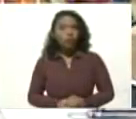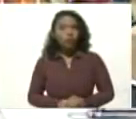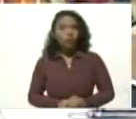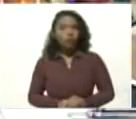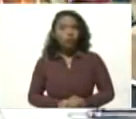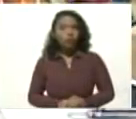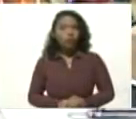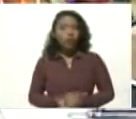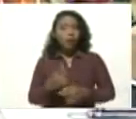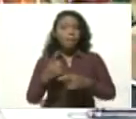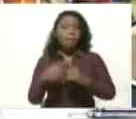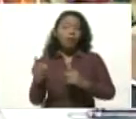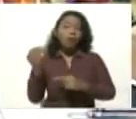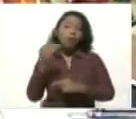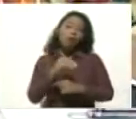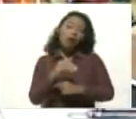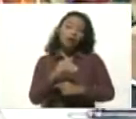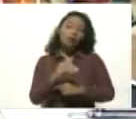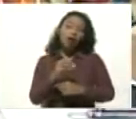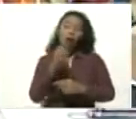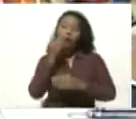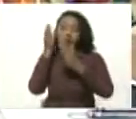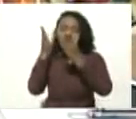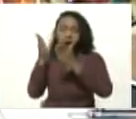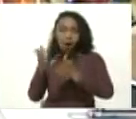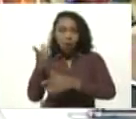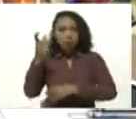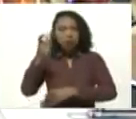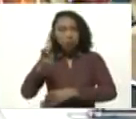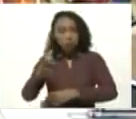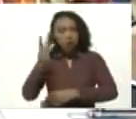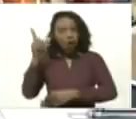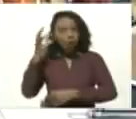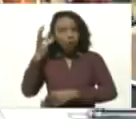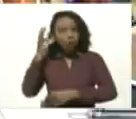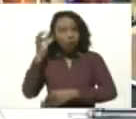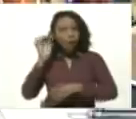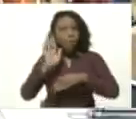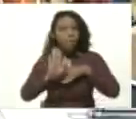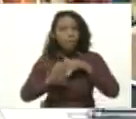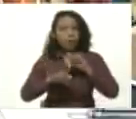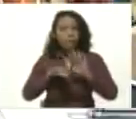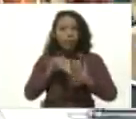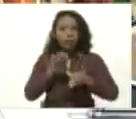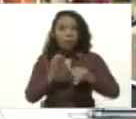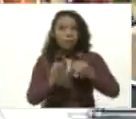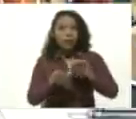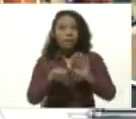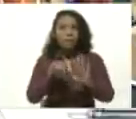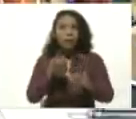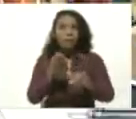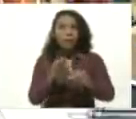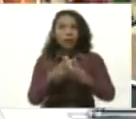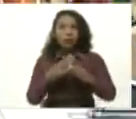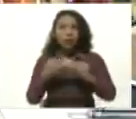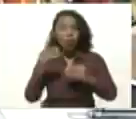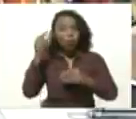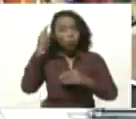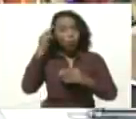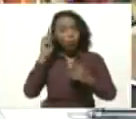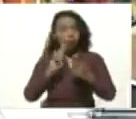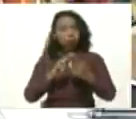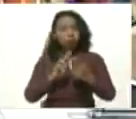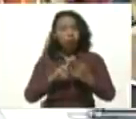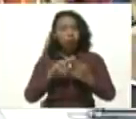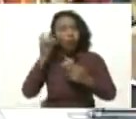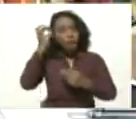además buena gente, buena persona, una mujer de a pie, con todo el conocimiento de haber